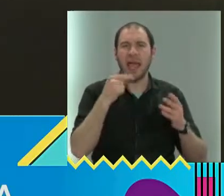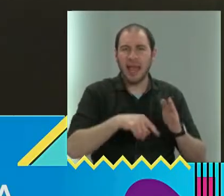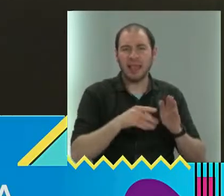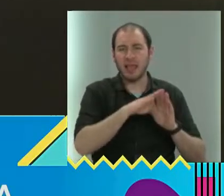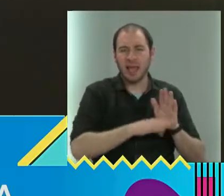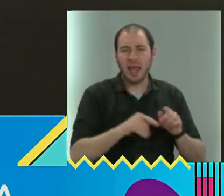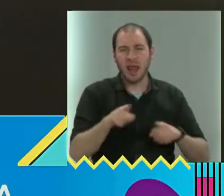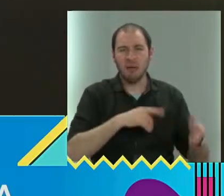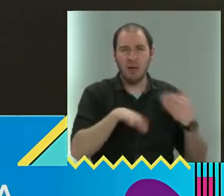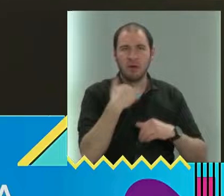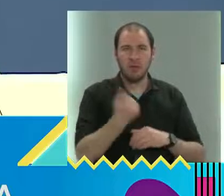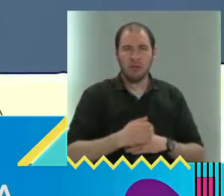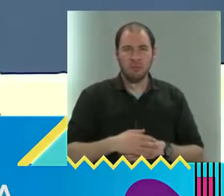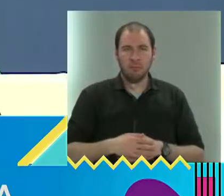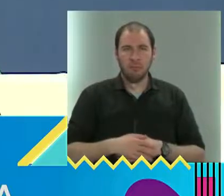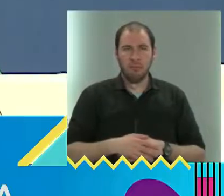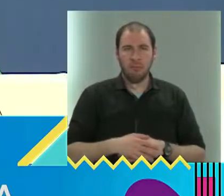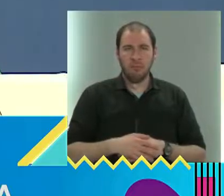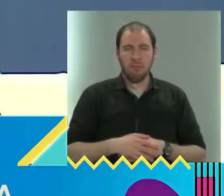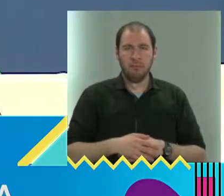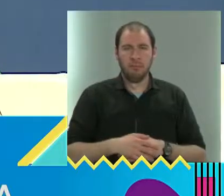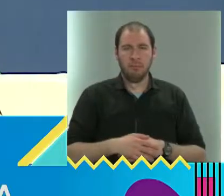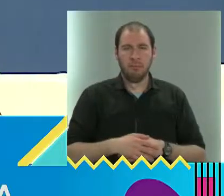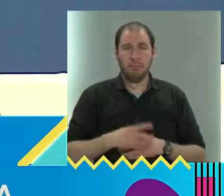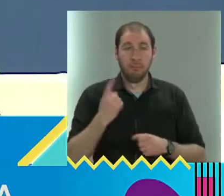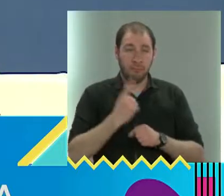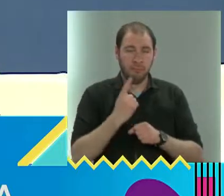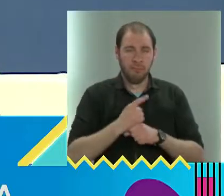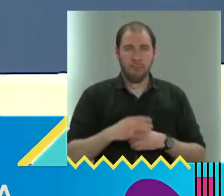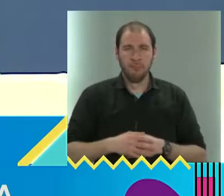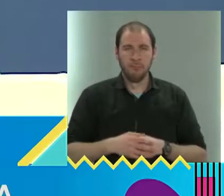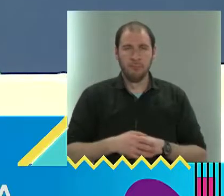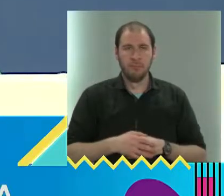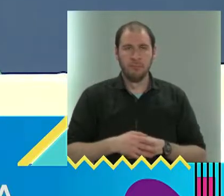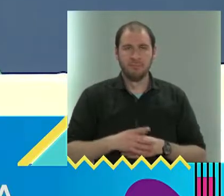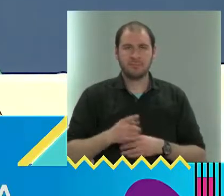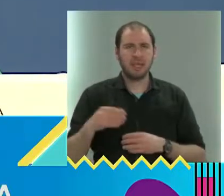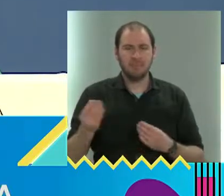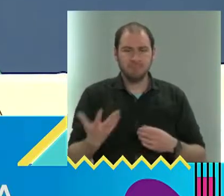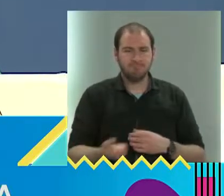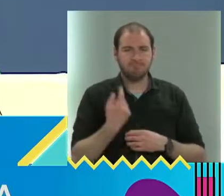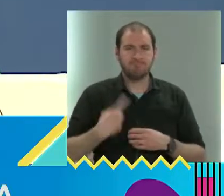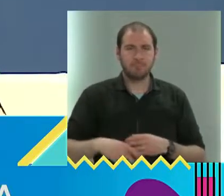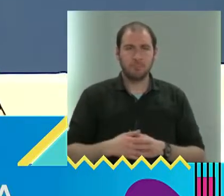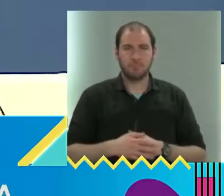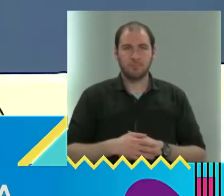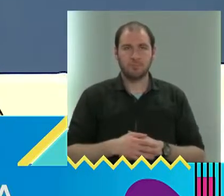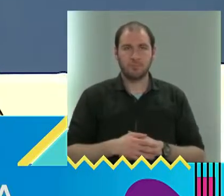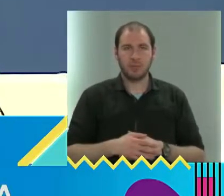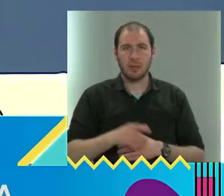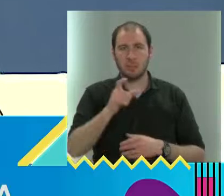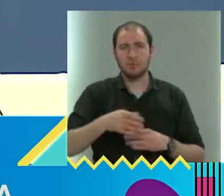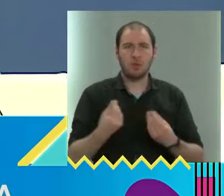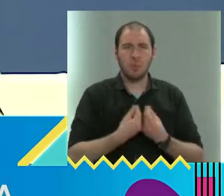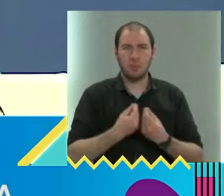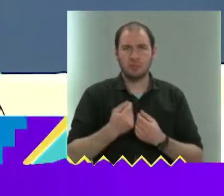las carreras prioritarias? Y miren, lo primero fue que nos encontramos con que muchas personas